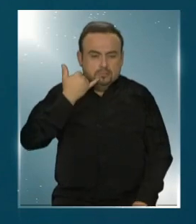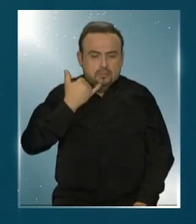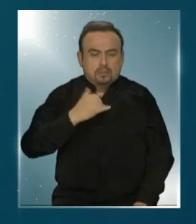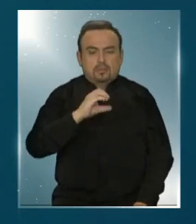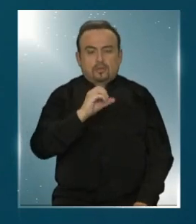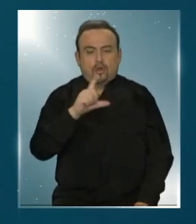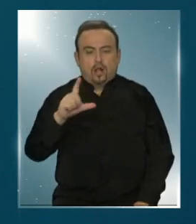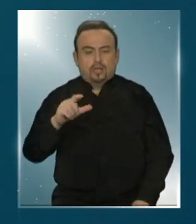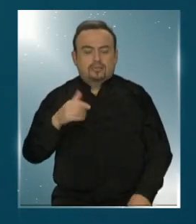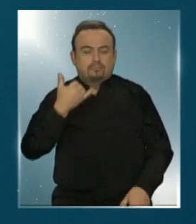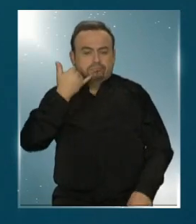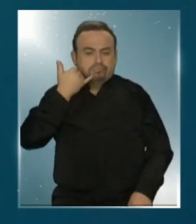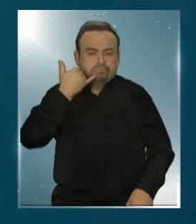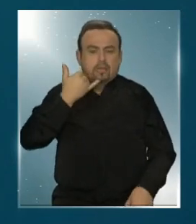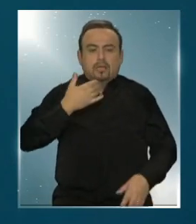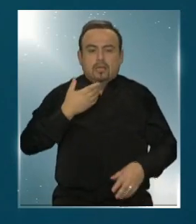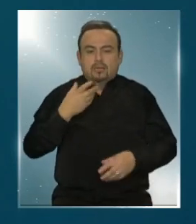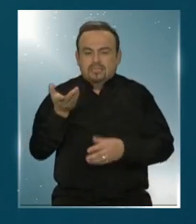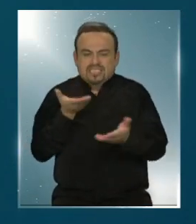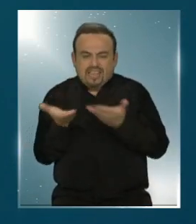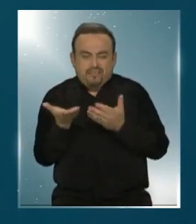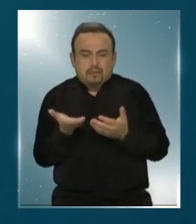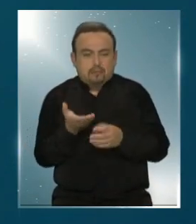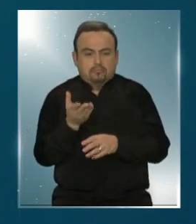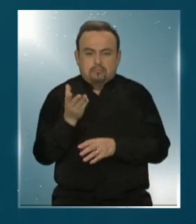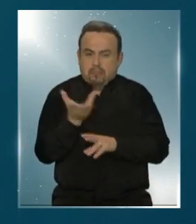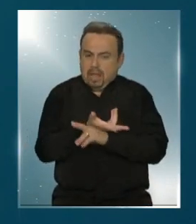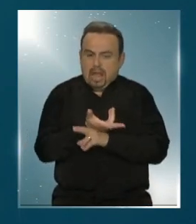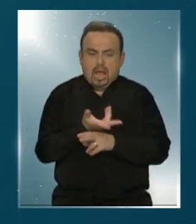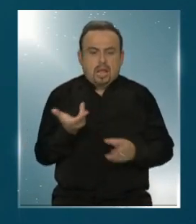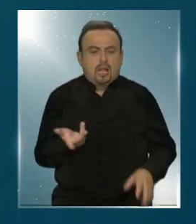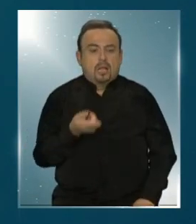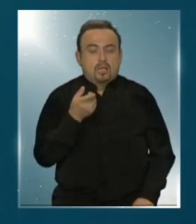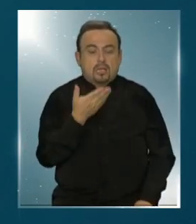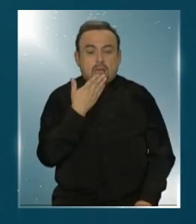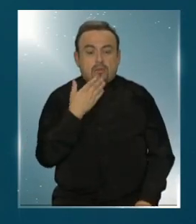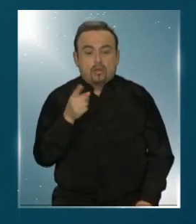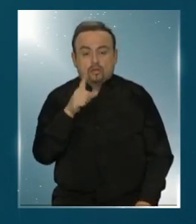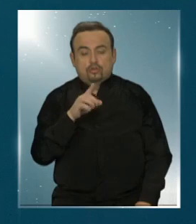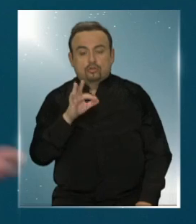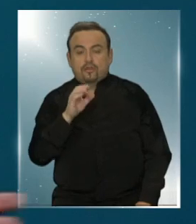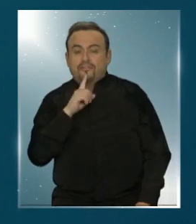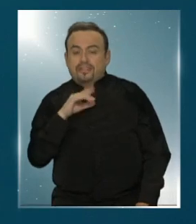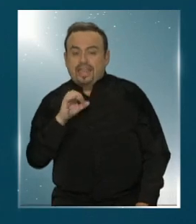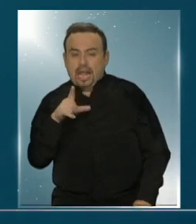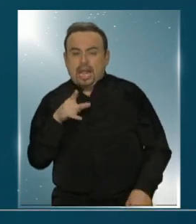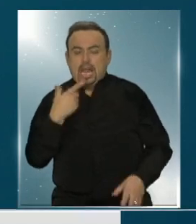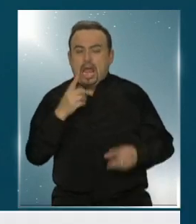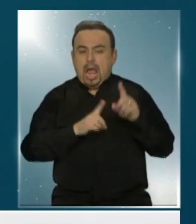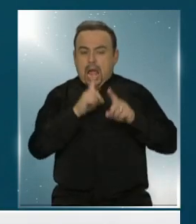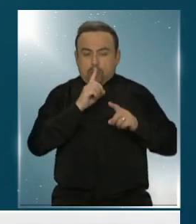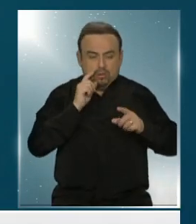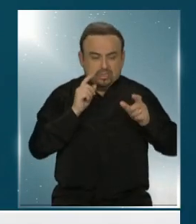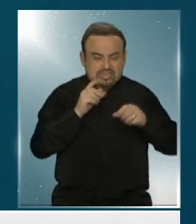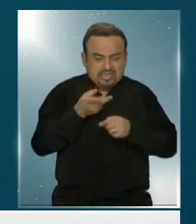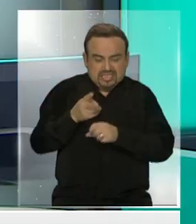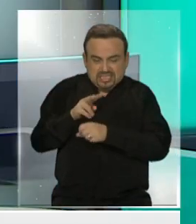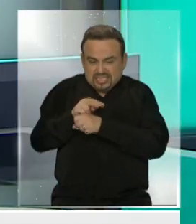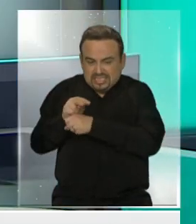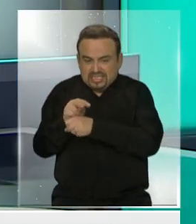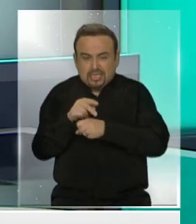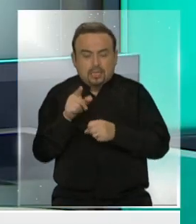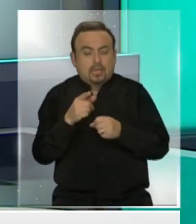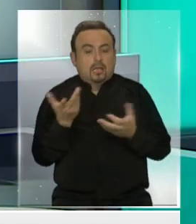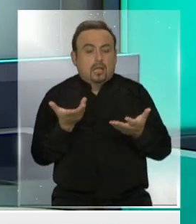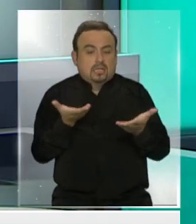tener información de los servicios la forma que se está prestando y ahí en coordinación con la subtel que ha hecho una fiscalización ha formulado cargo alguna empresa y ahí también se